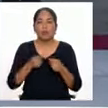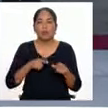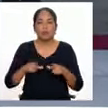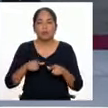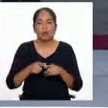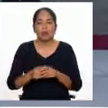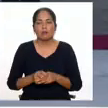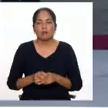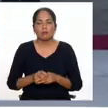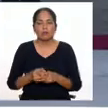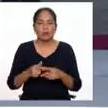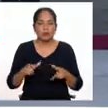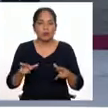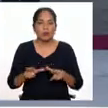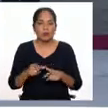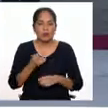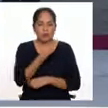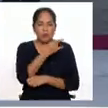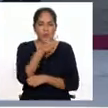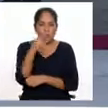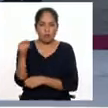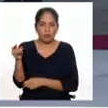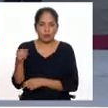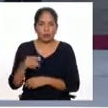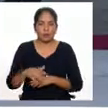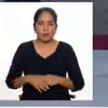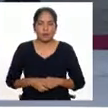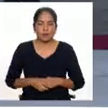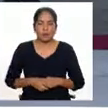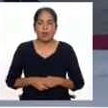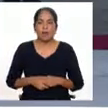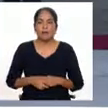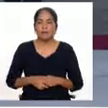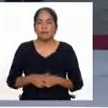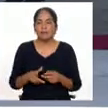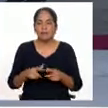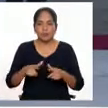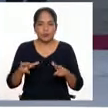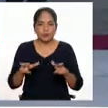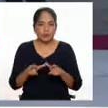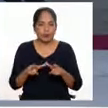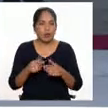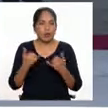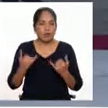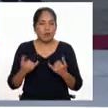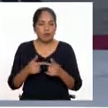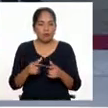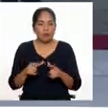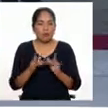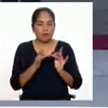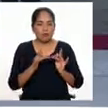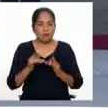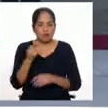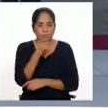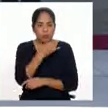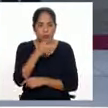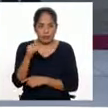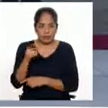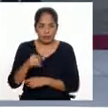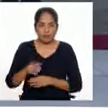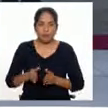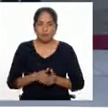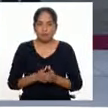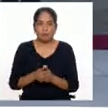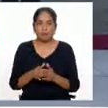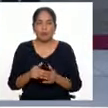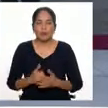de Ucayali. Ceremonia de inauguración del Hospital Atalaya acá en la región Ucayali.